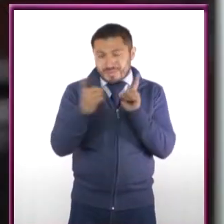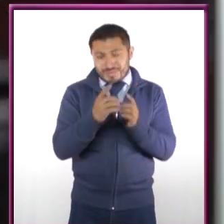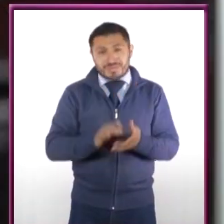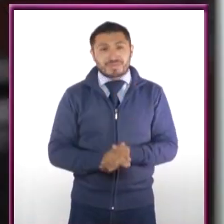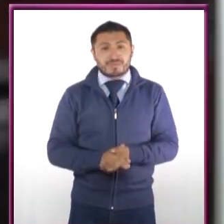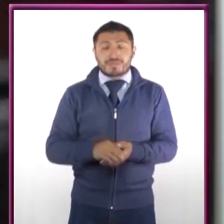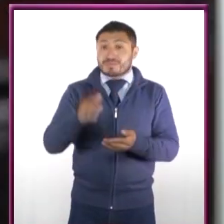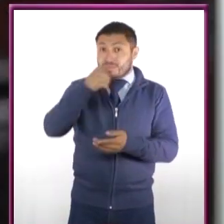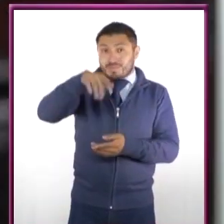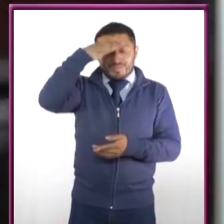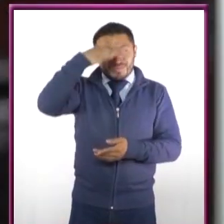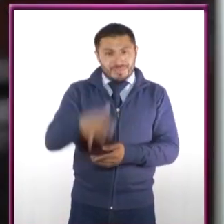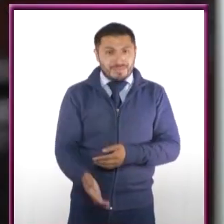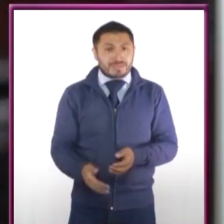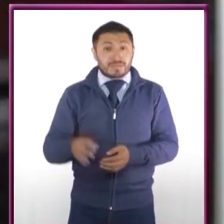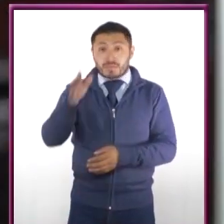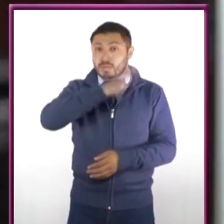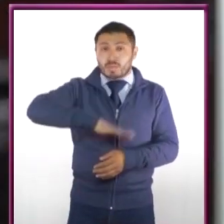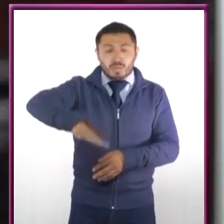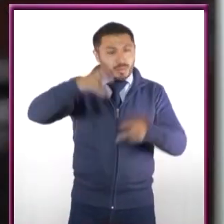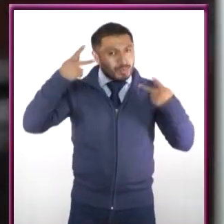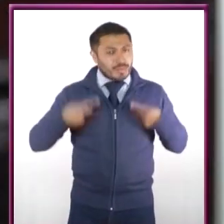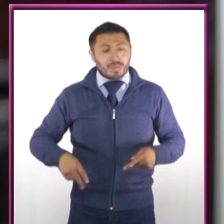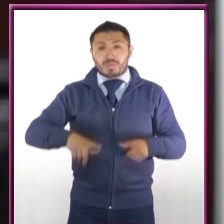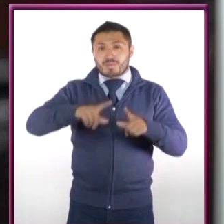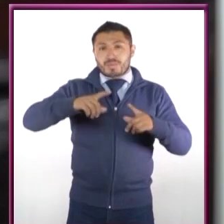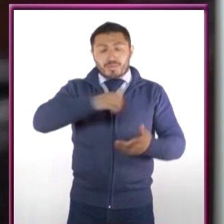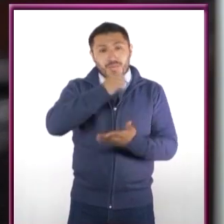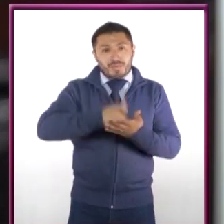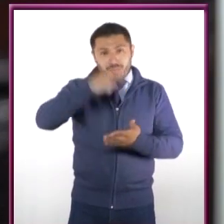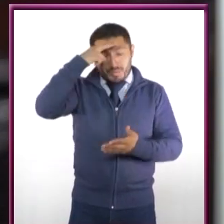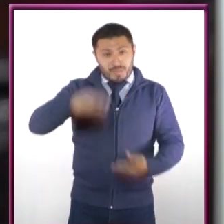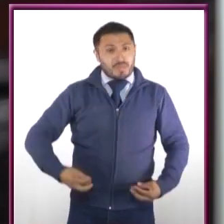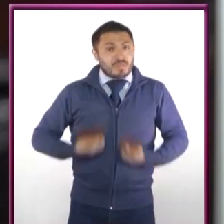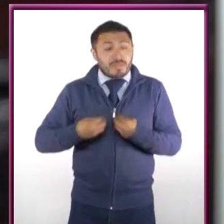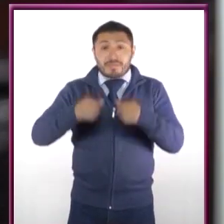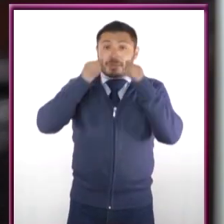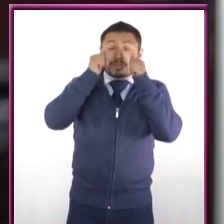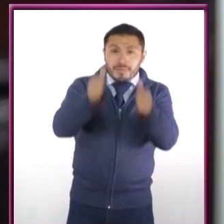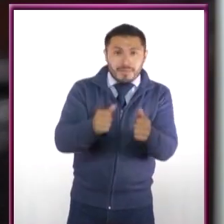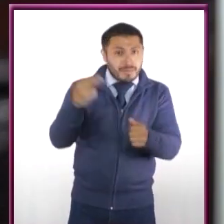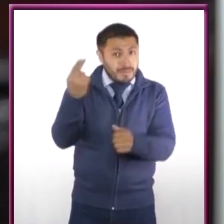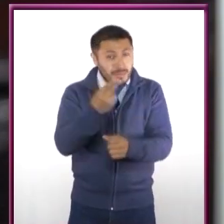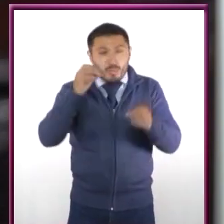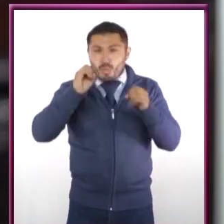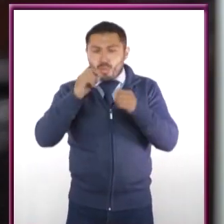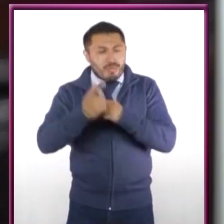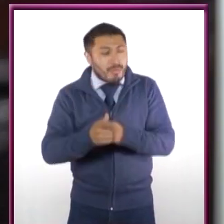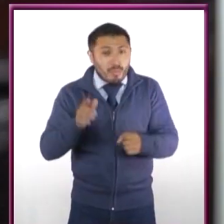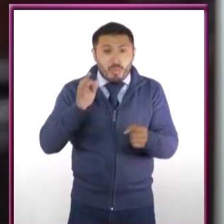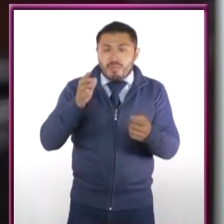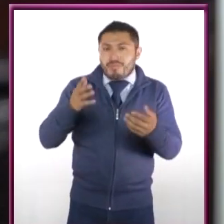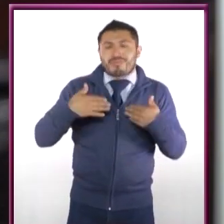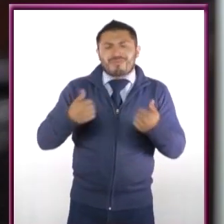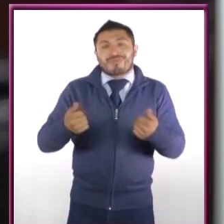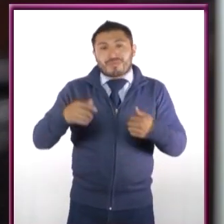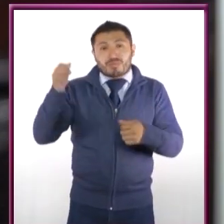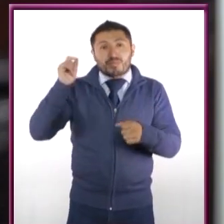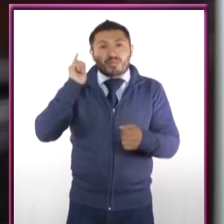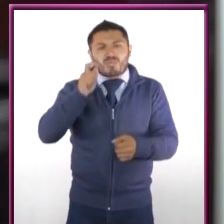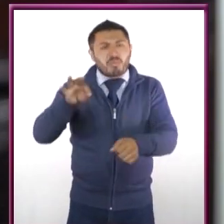saben, amigos, todos aquellos que vivan en la Ciudad de México y que quieran atención o necesiten saber qué pasa con sus